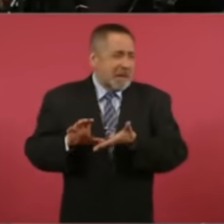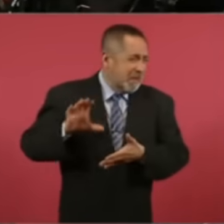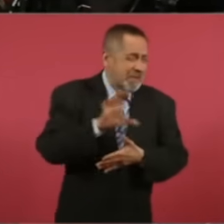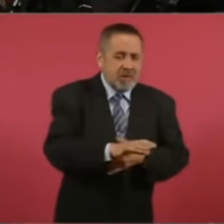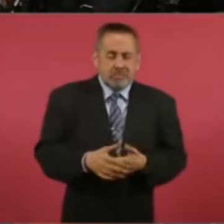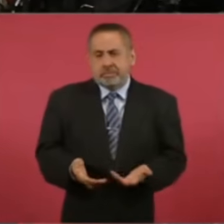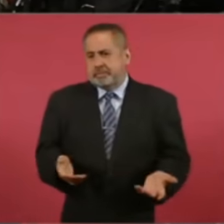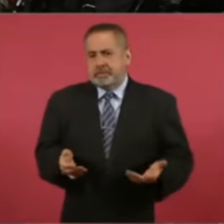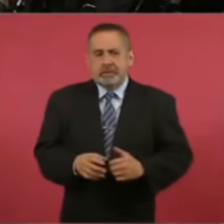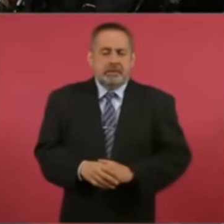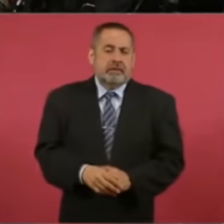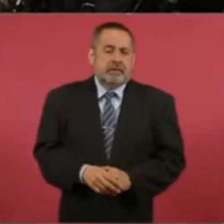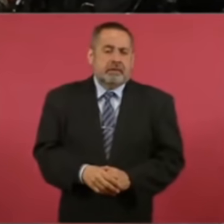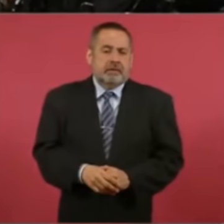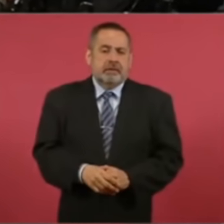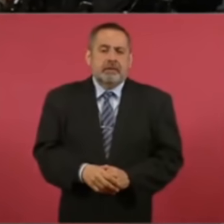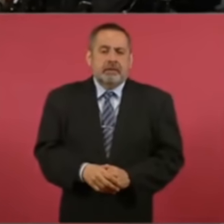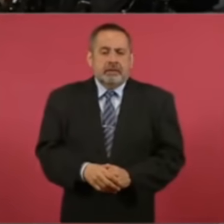Que por cierto